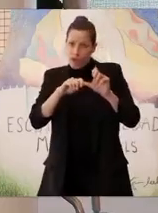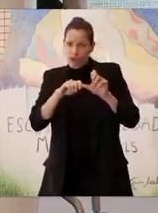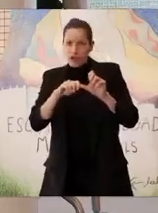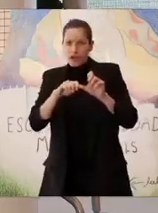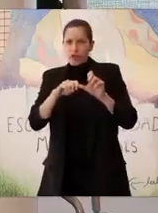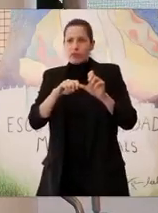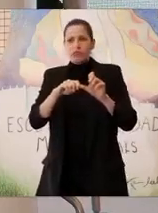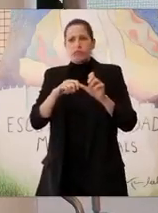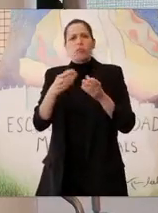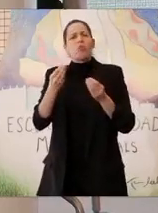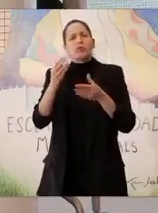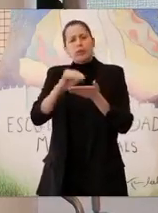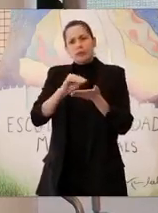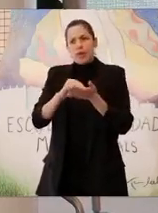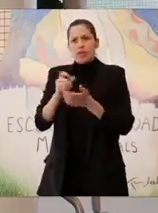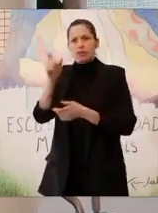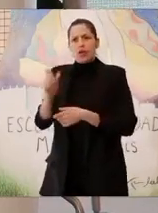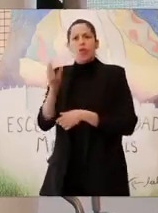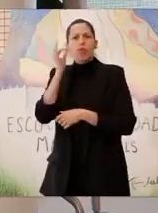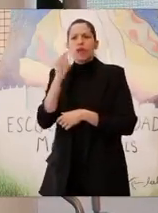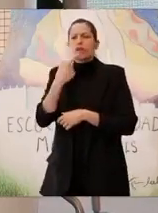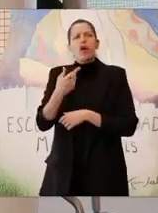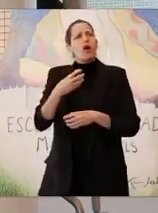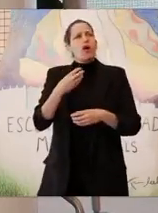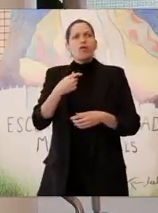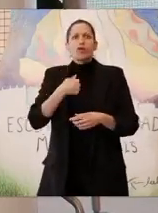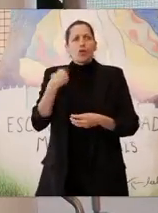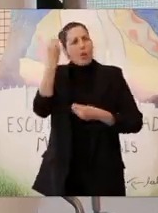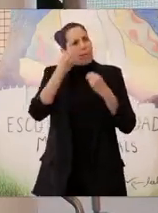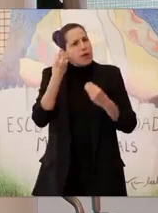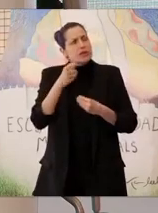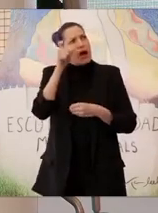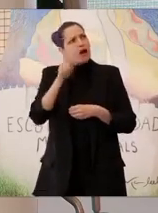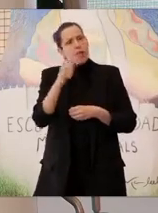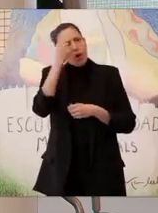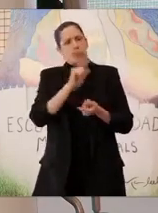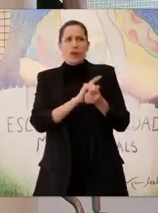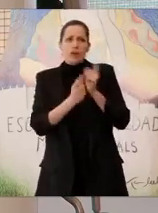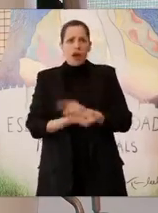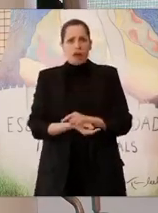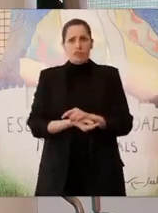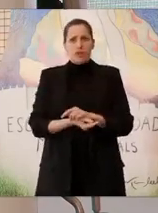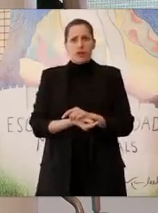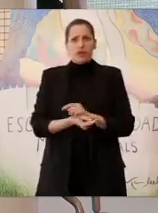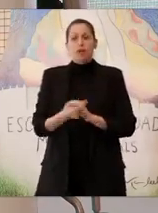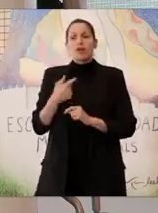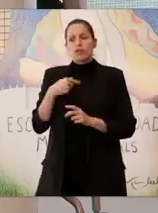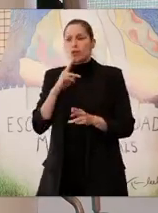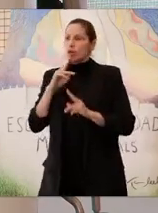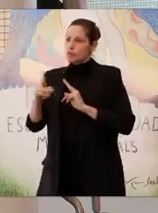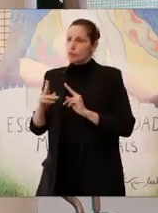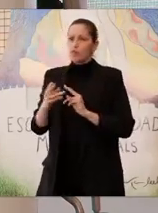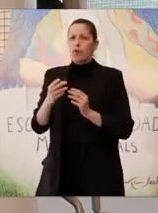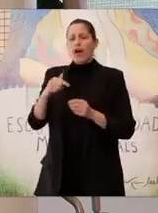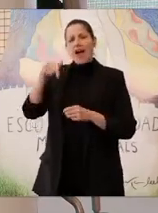Y les digo una frase que me gusta mucho, digo, me encanta, porque este juzgado está lleno de mujeres que pensaban que podían cambiar esa situación de violencia de